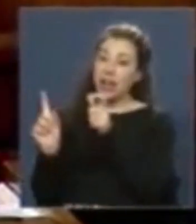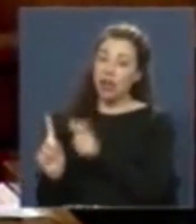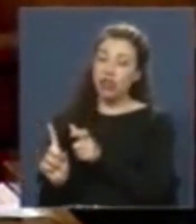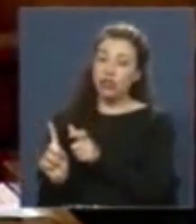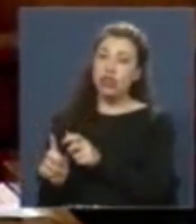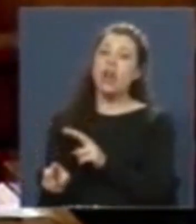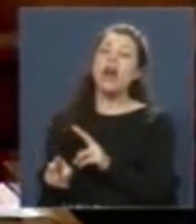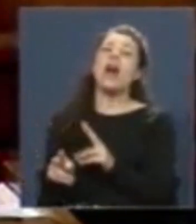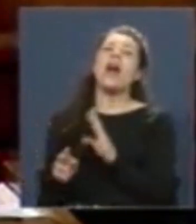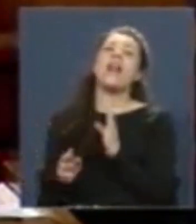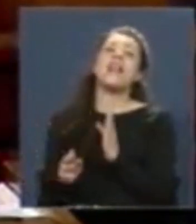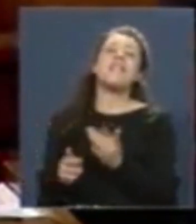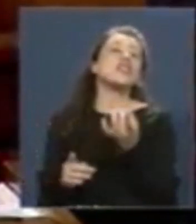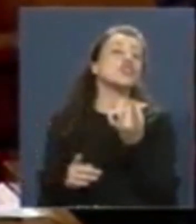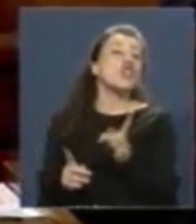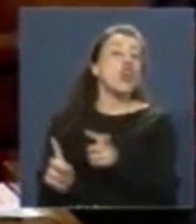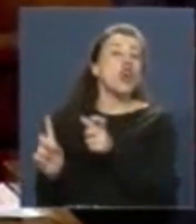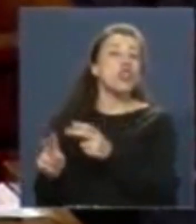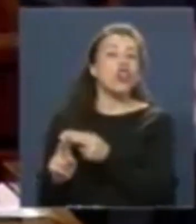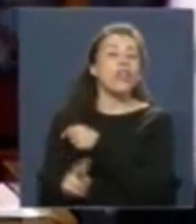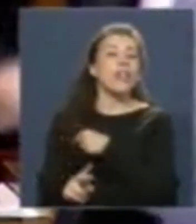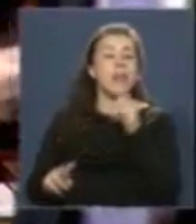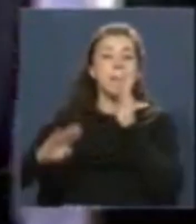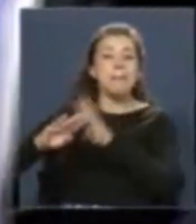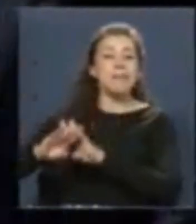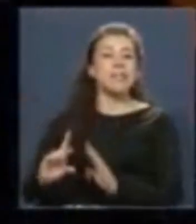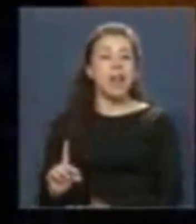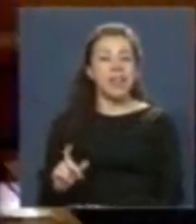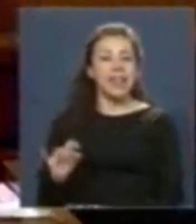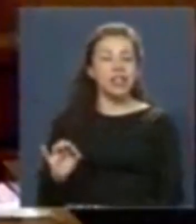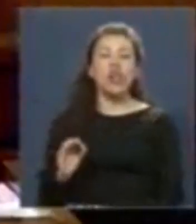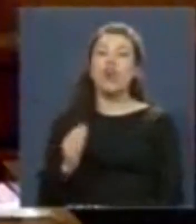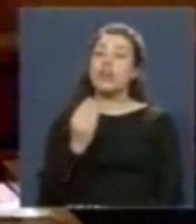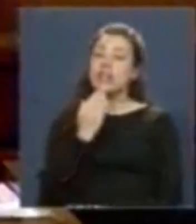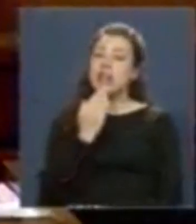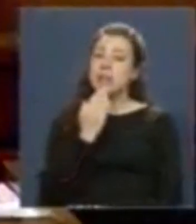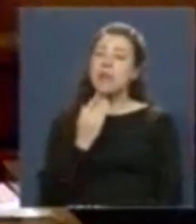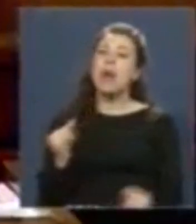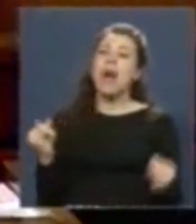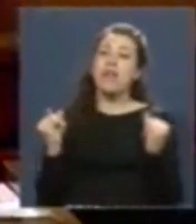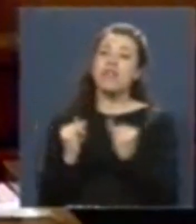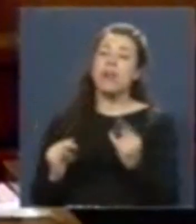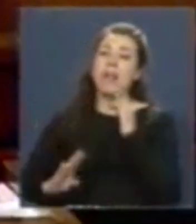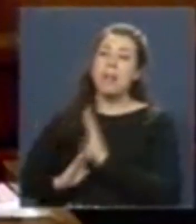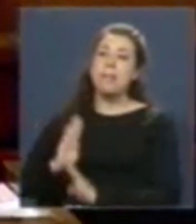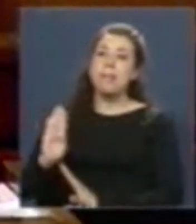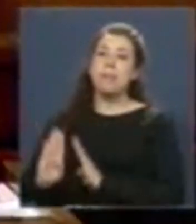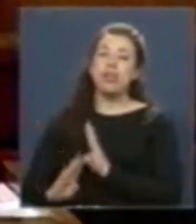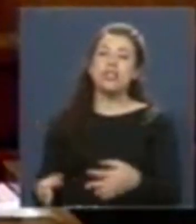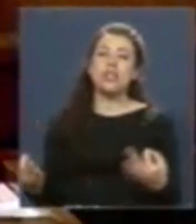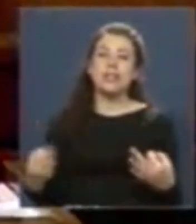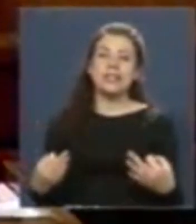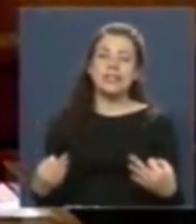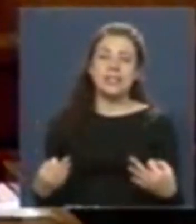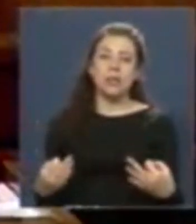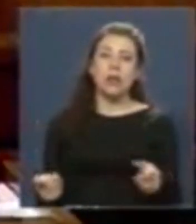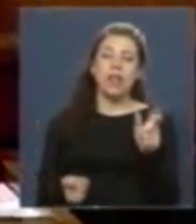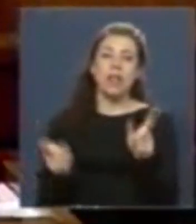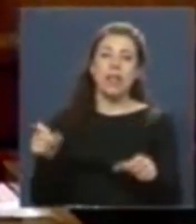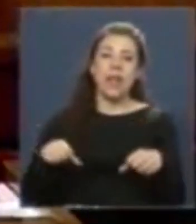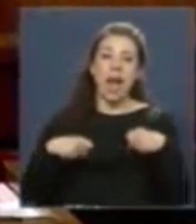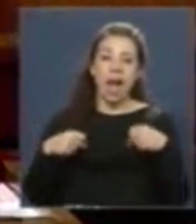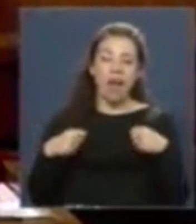algo más que un control de identidad preventivo de delitos, sino también como una medida de resguardo a la seguridad de los